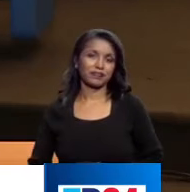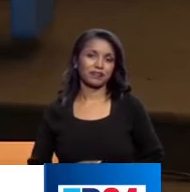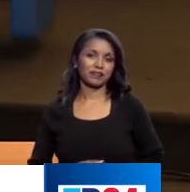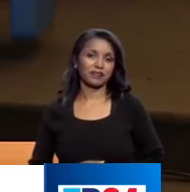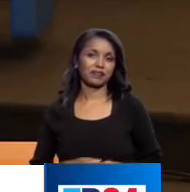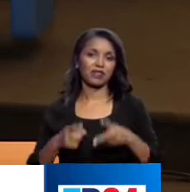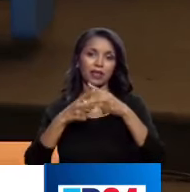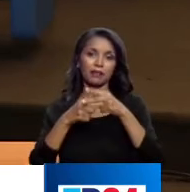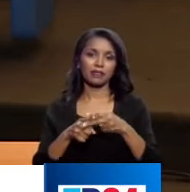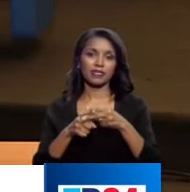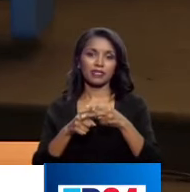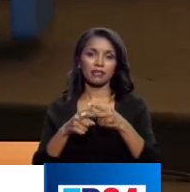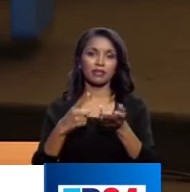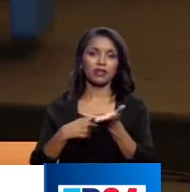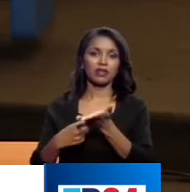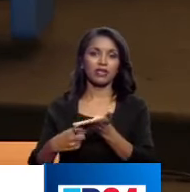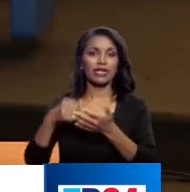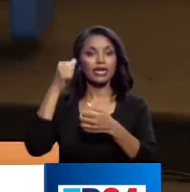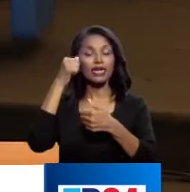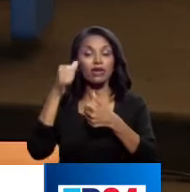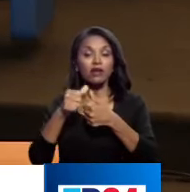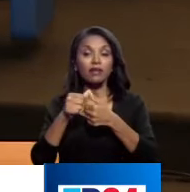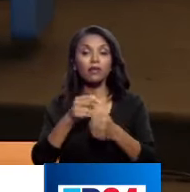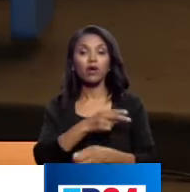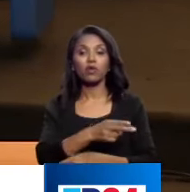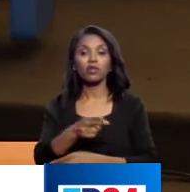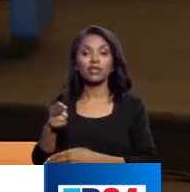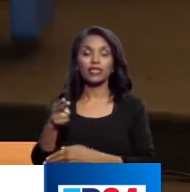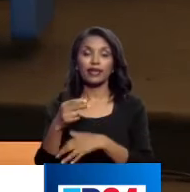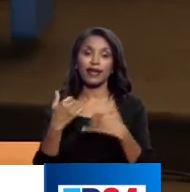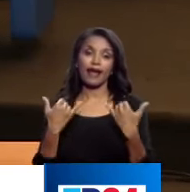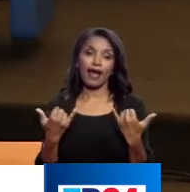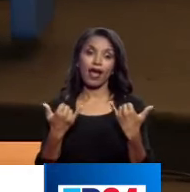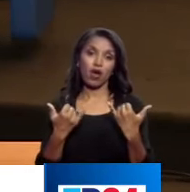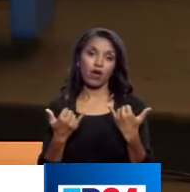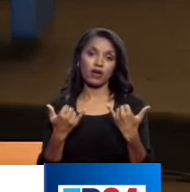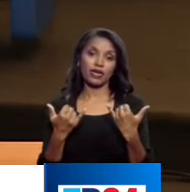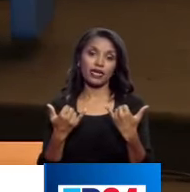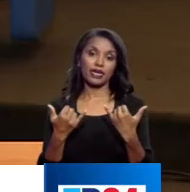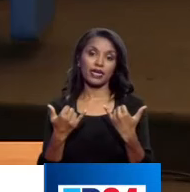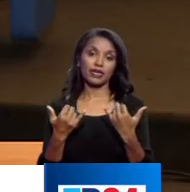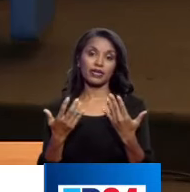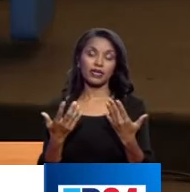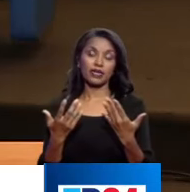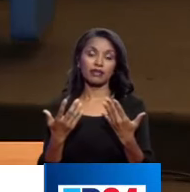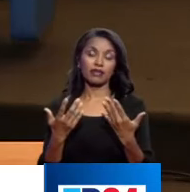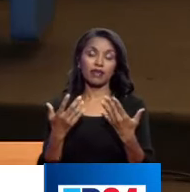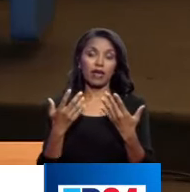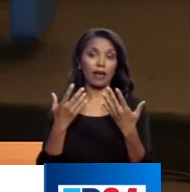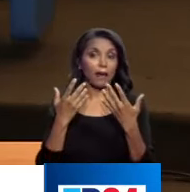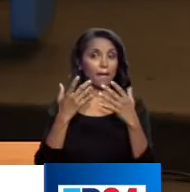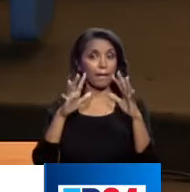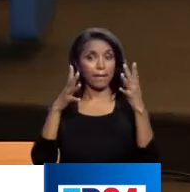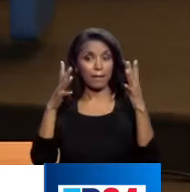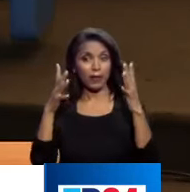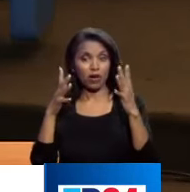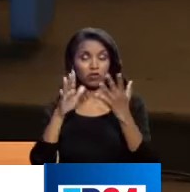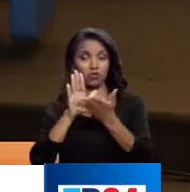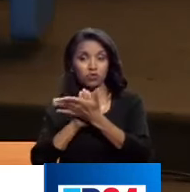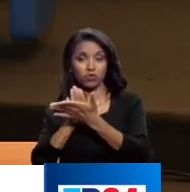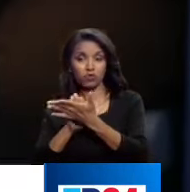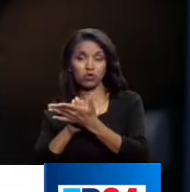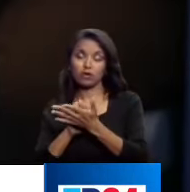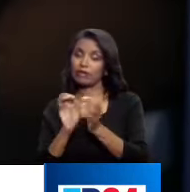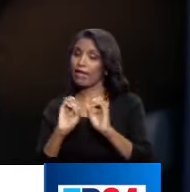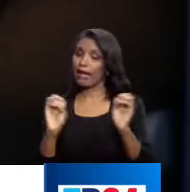damos inicio al debate y le recordamos a la audiencia presente que desde ahora no están permitidos los aplausos ni algún tipo de